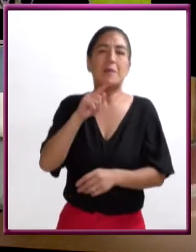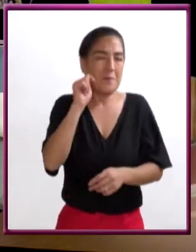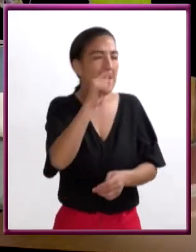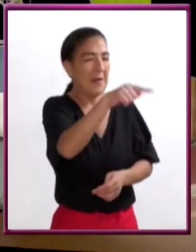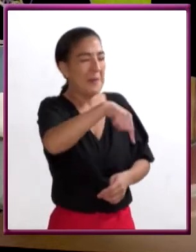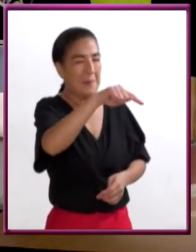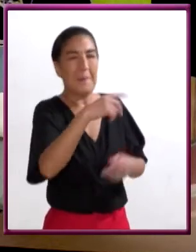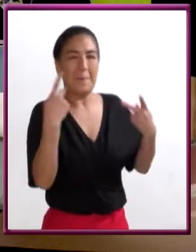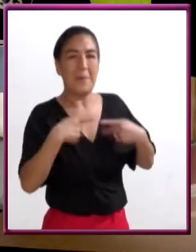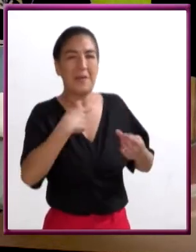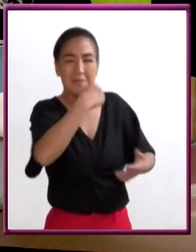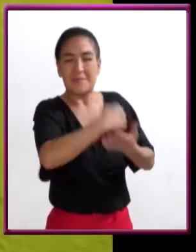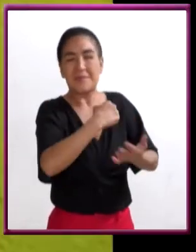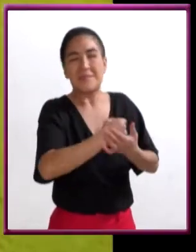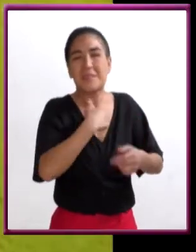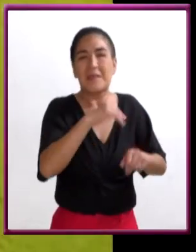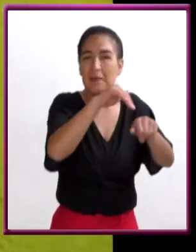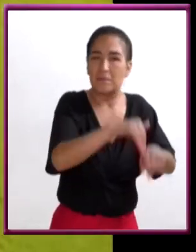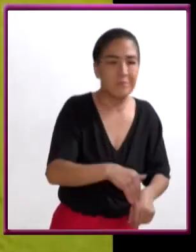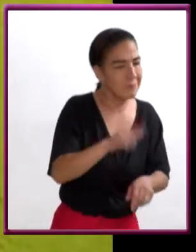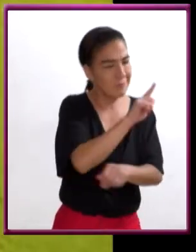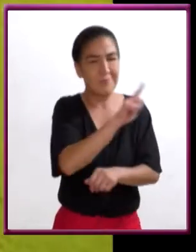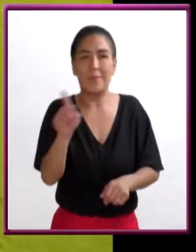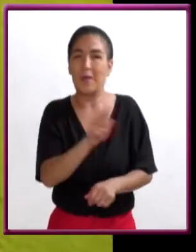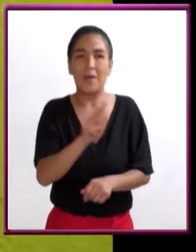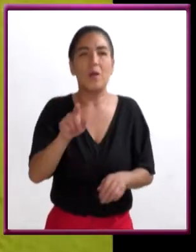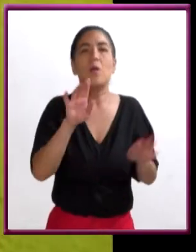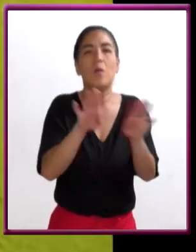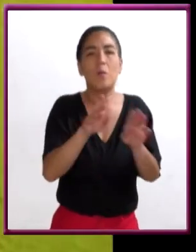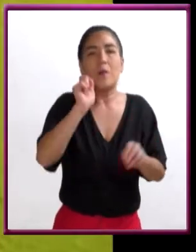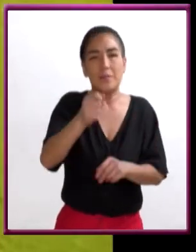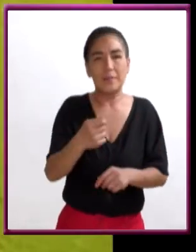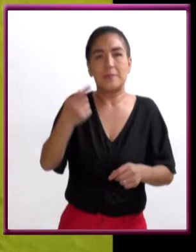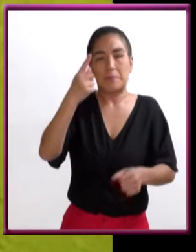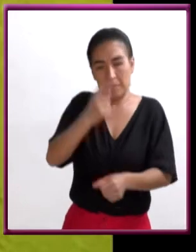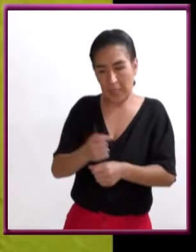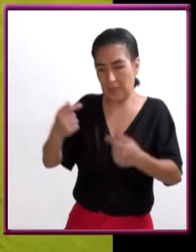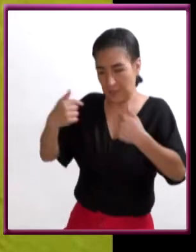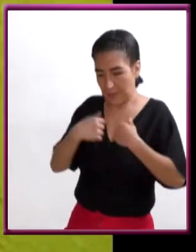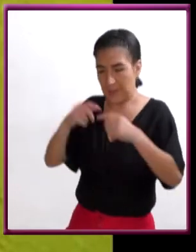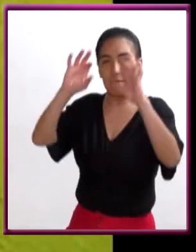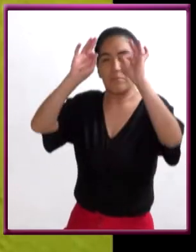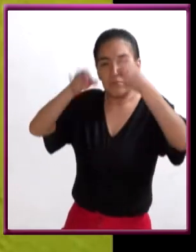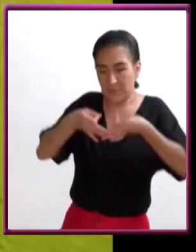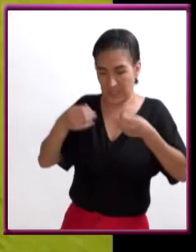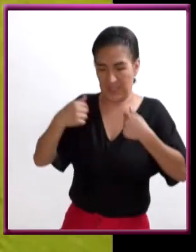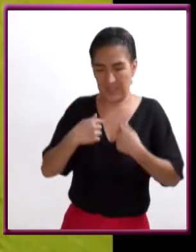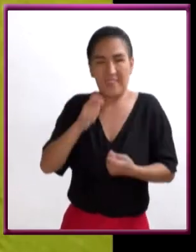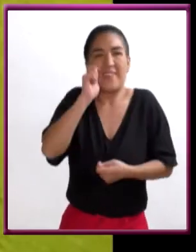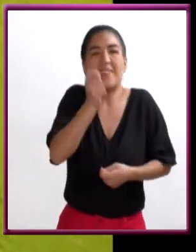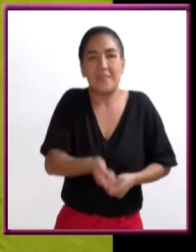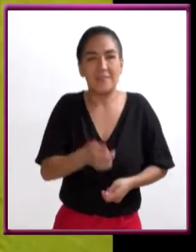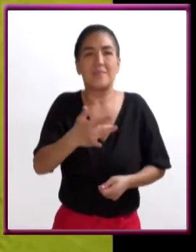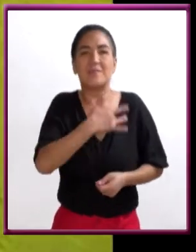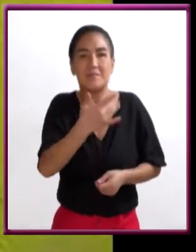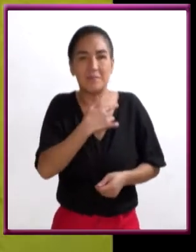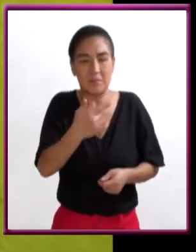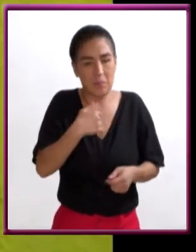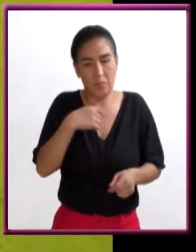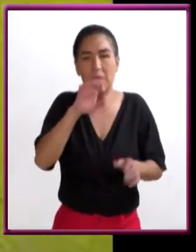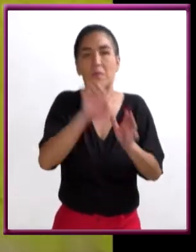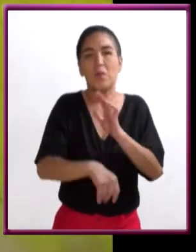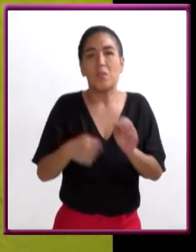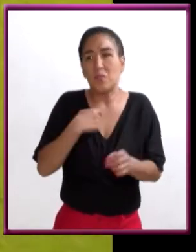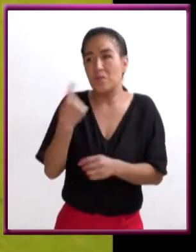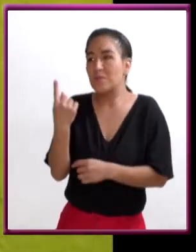persona. ¿Por qué? Pues fundamentalmente porque no nos aceptamos a nosotros mismos o porque pensamos que no vamos a estar bien